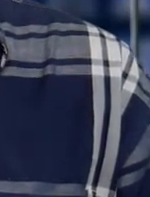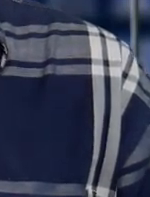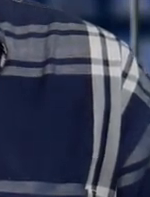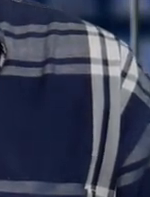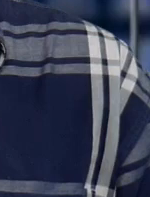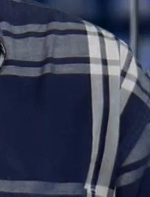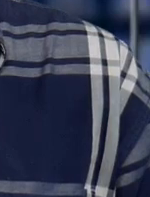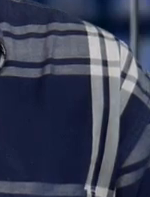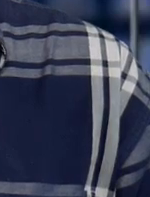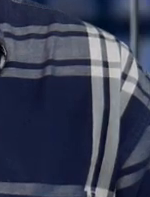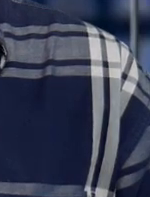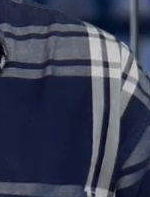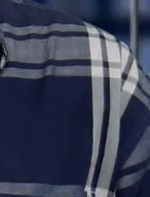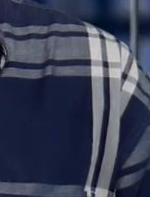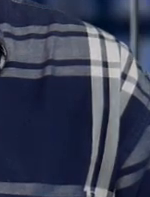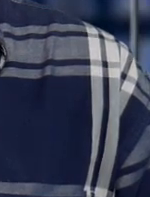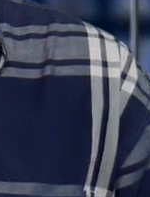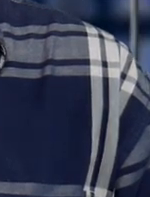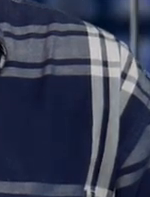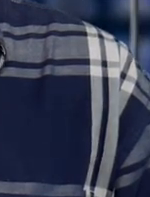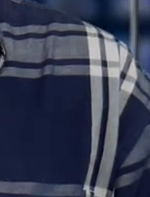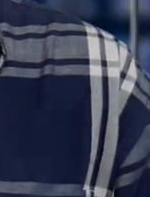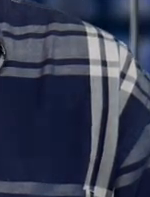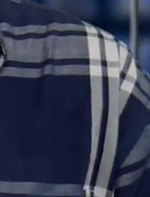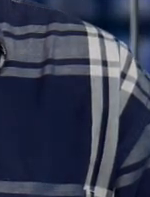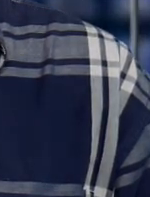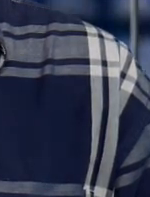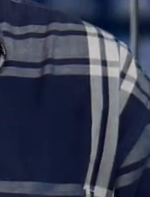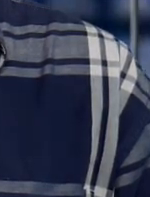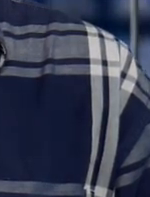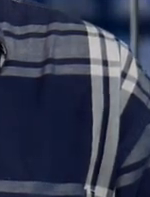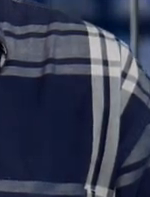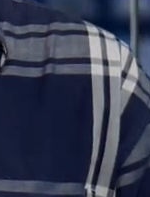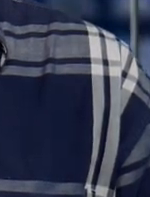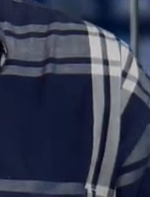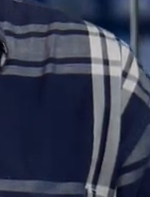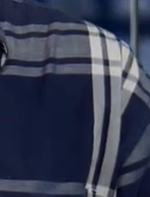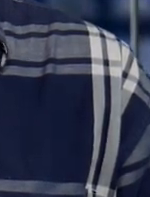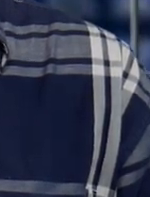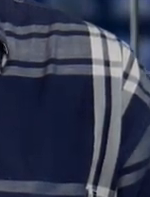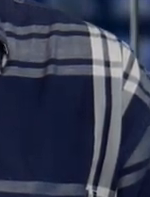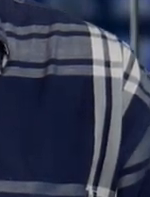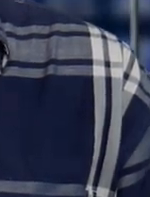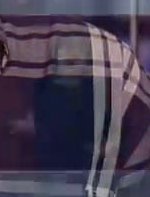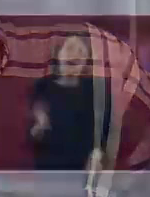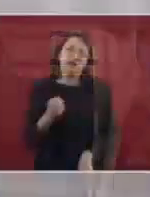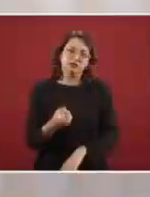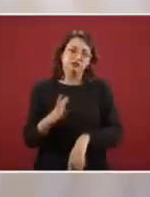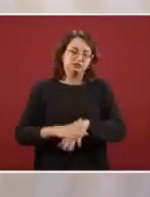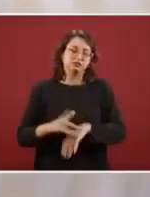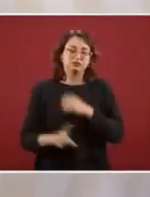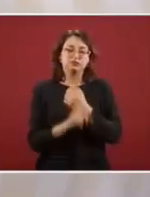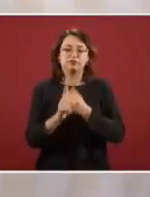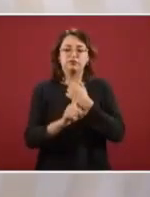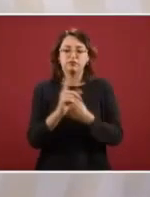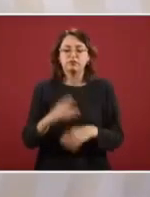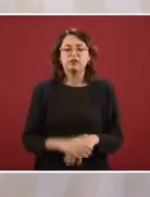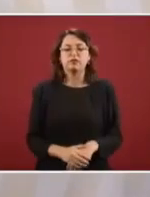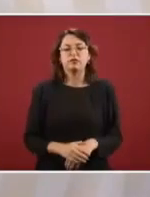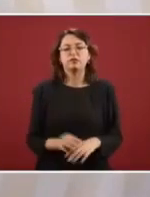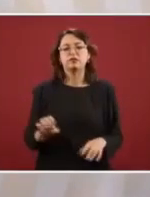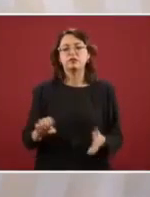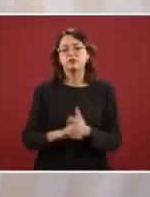esa es parte de las relaciones internacionales, el llamado quid pro quo. Si tú lo haces, yo también lo hago. Vamos a escucharlo. El día de hoy está Jesús